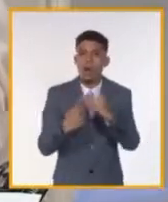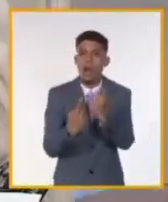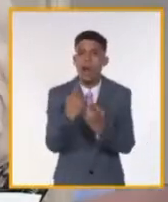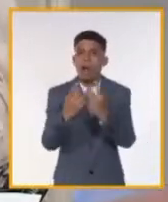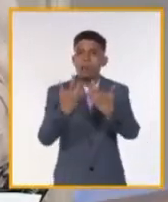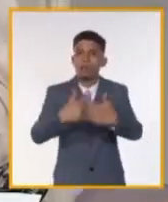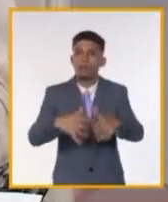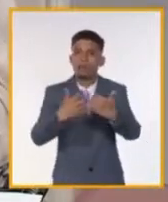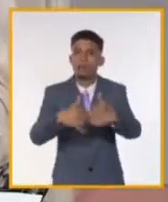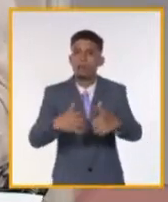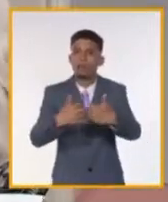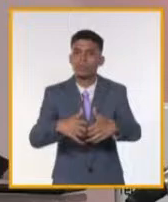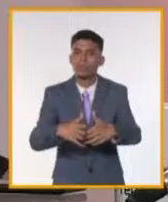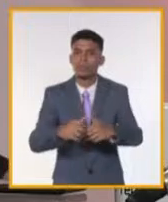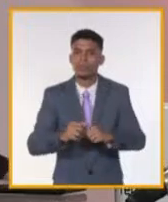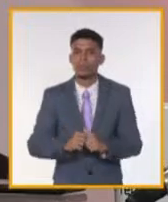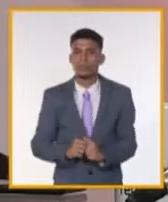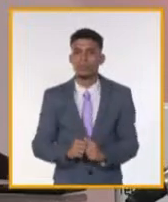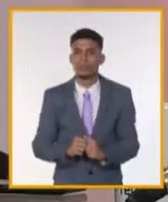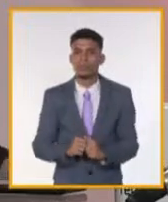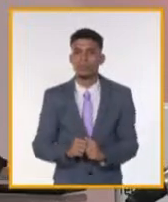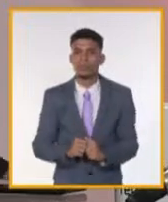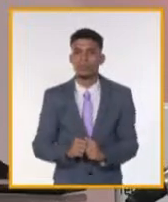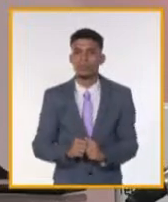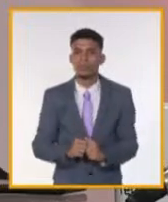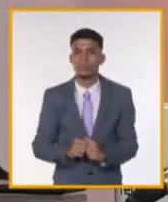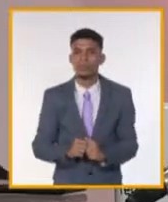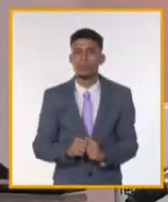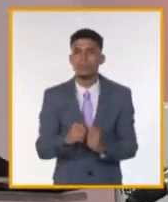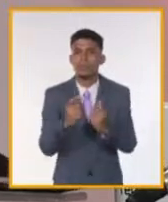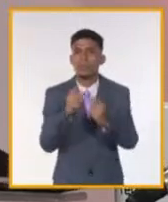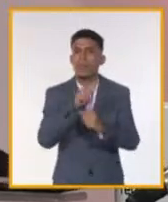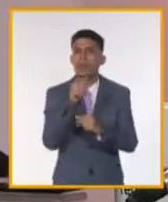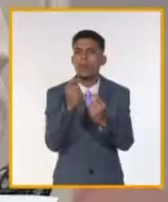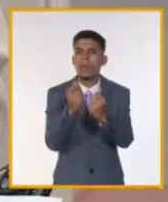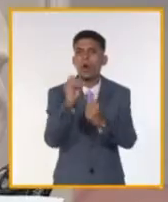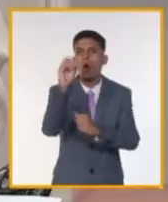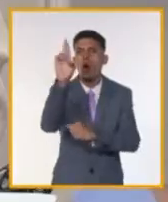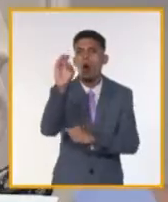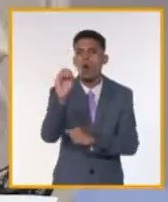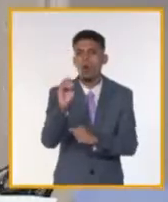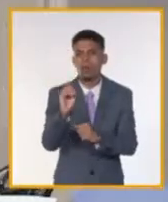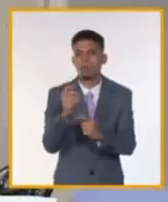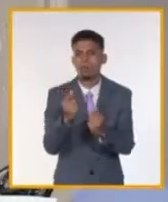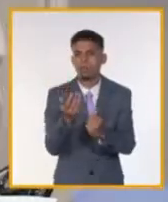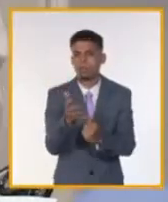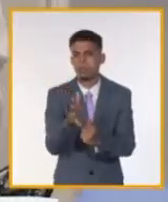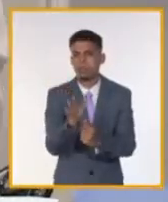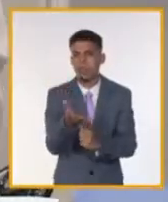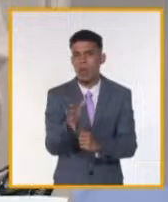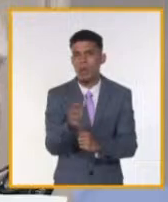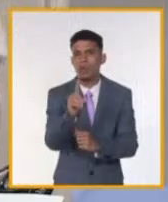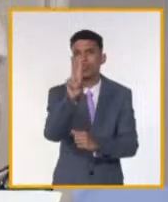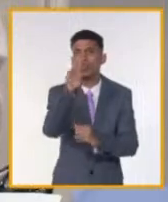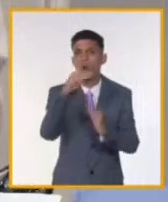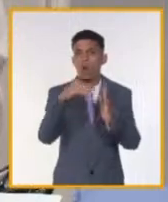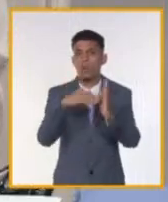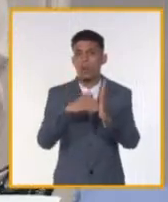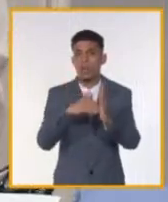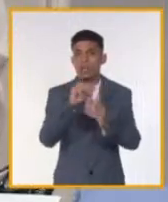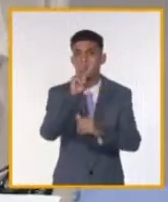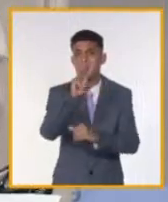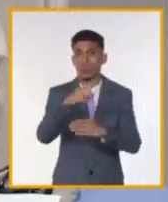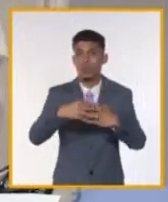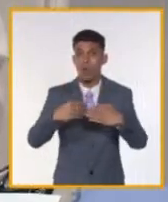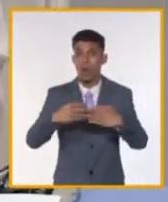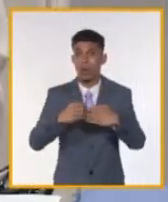minería. El precio del oro está creciendo. ¿Cuánto está más o menos el precio del oro hoy? En este momento el precio del oro está por encima de los $2,300 la onza troy, que